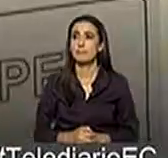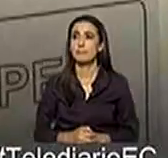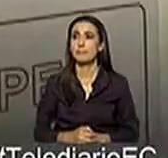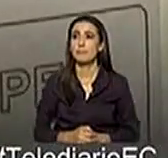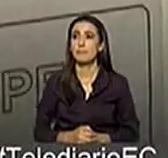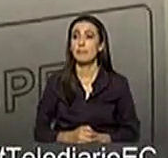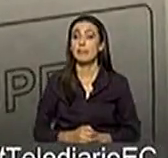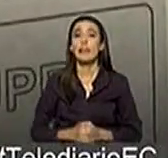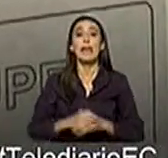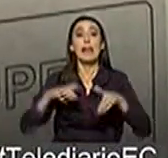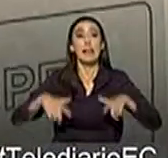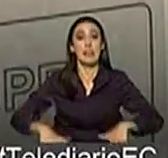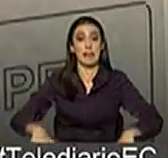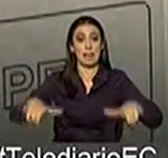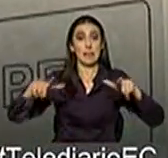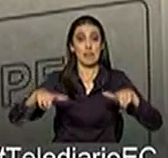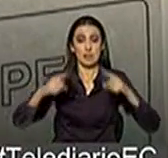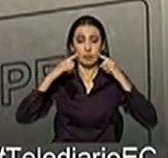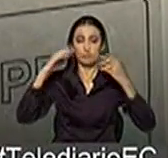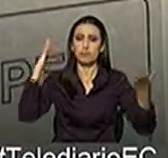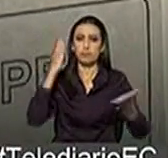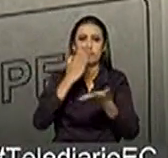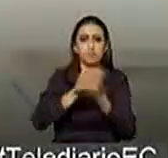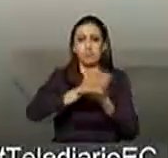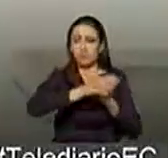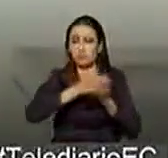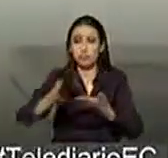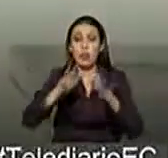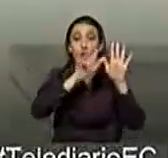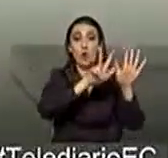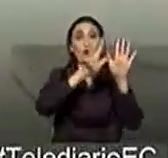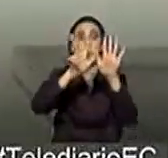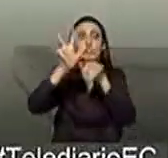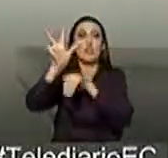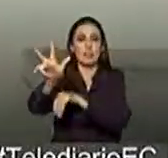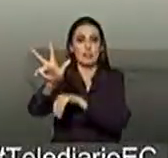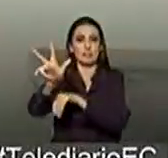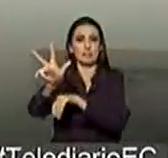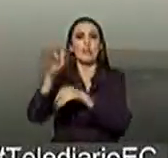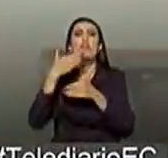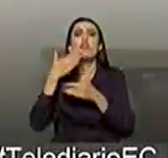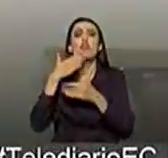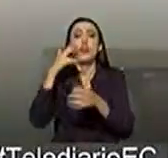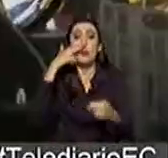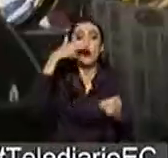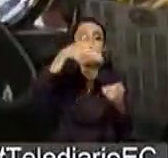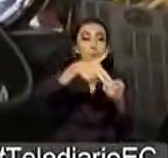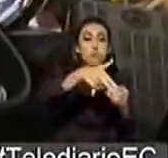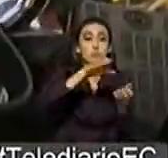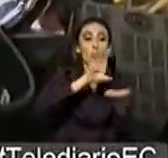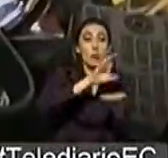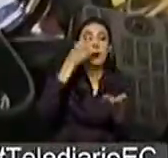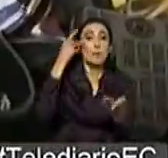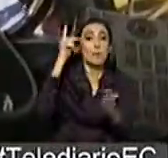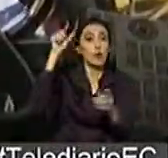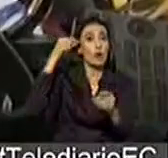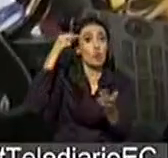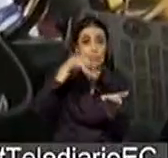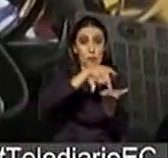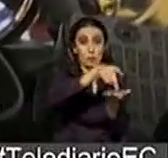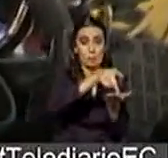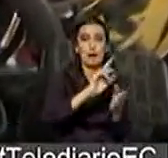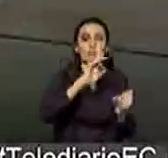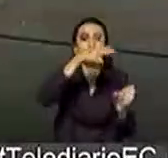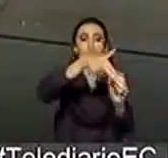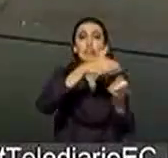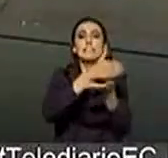el primer mandatario dejó sin efecto el decreto 883 en el que se eliminó los subsidios a combustibles con esta